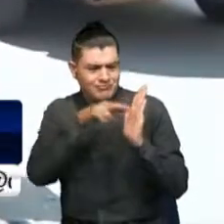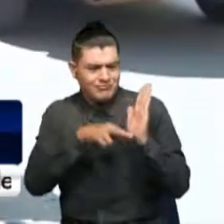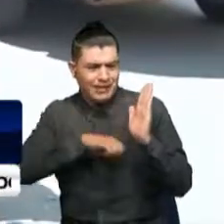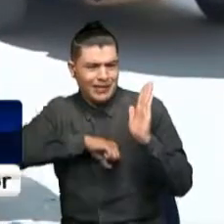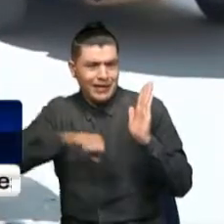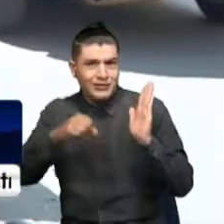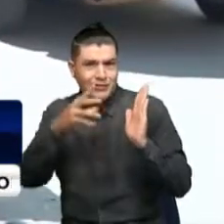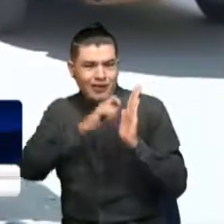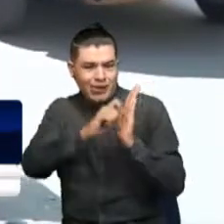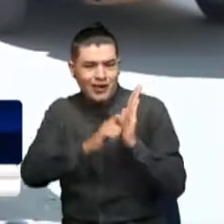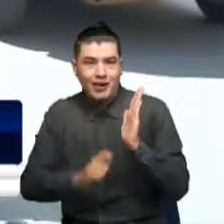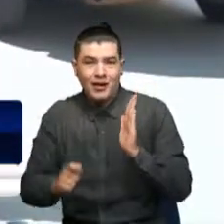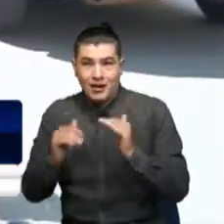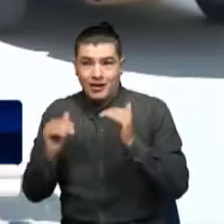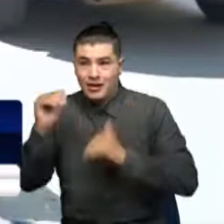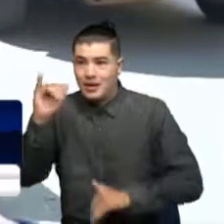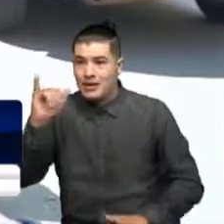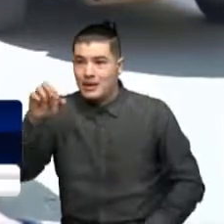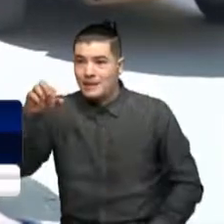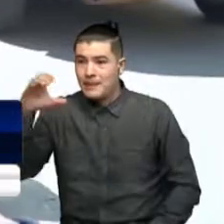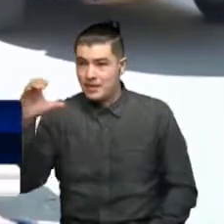índice el ipc